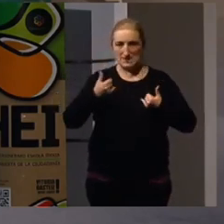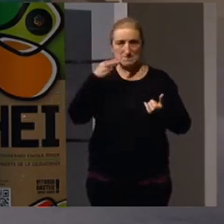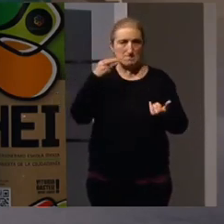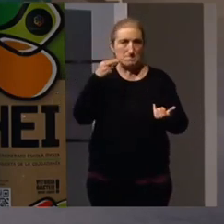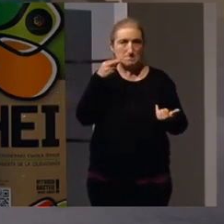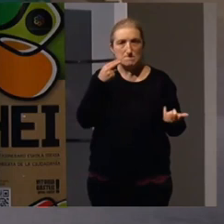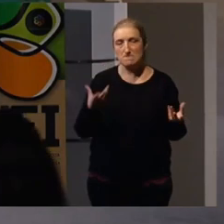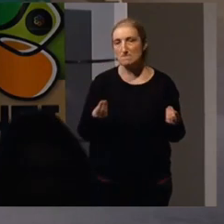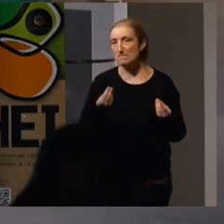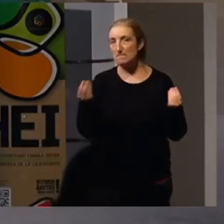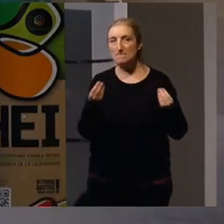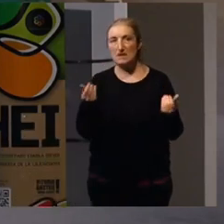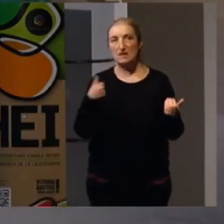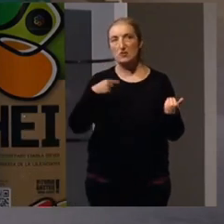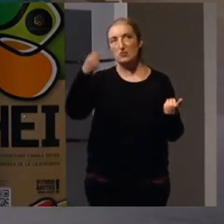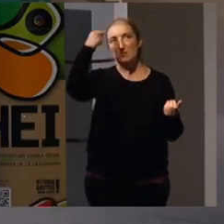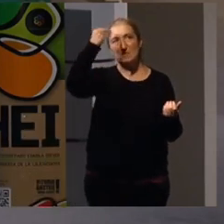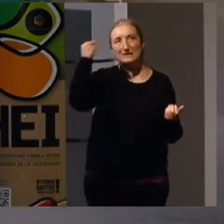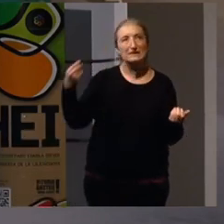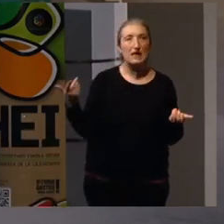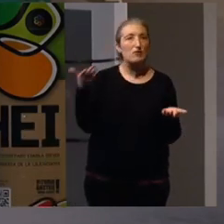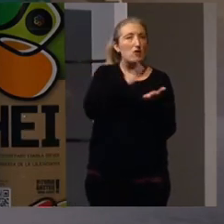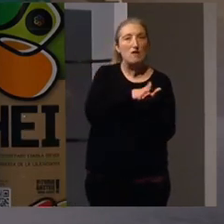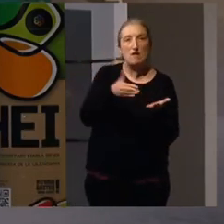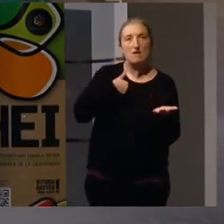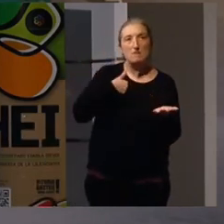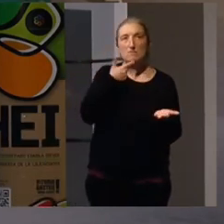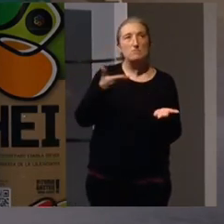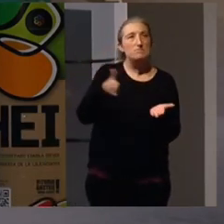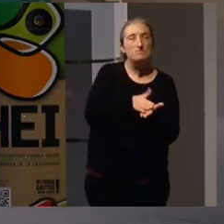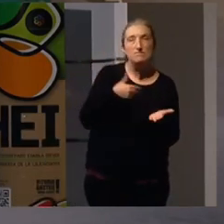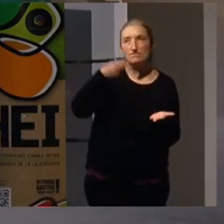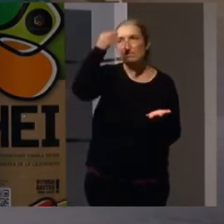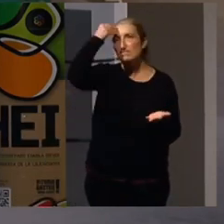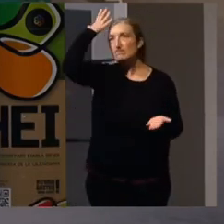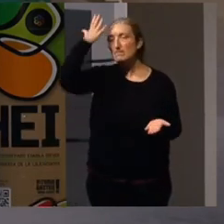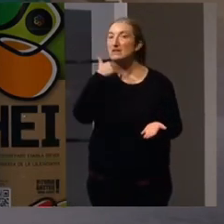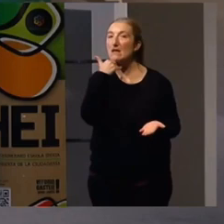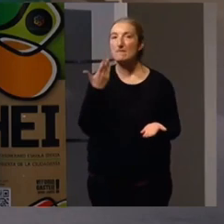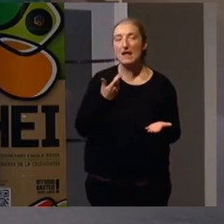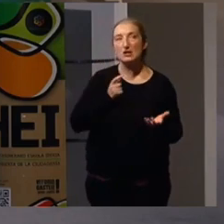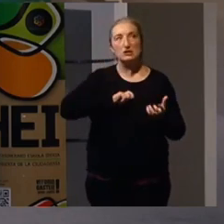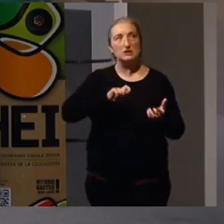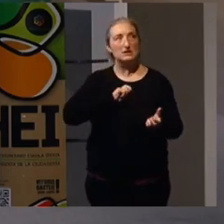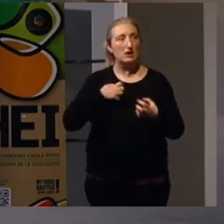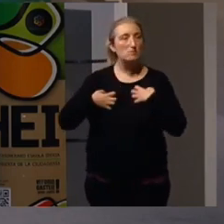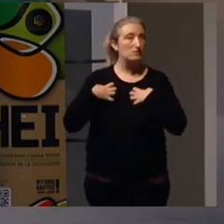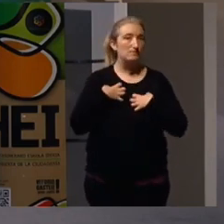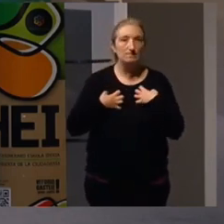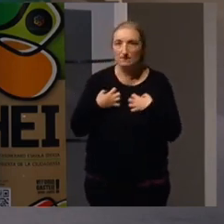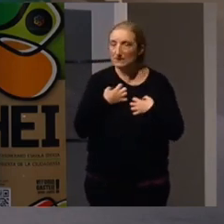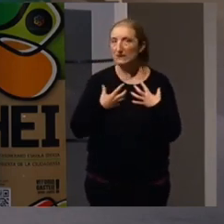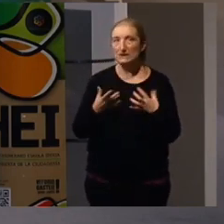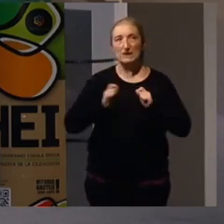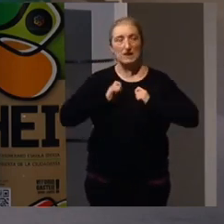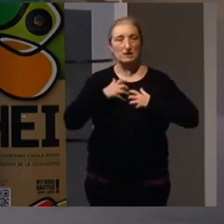temor, ¿no? Y de ideación suicida, no tanto de suicidio consumado, pero sí de ideas suicidas, que a estos chavales les generan muchísima angustia y que movilizan